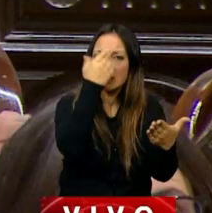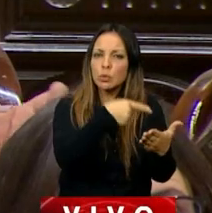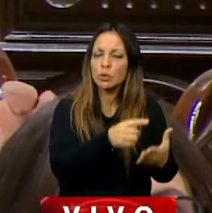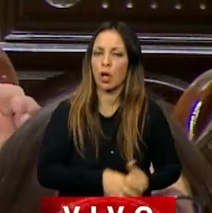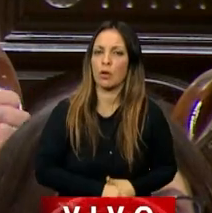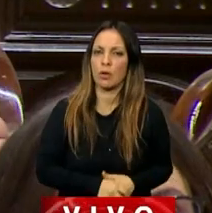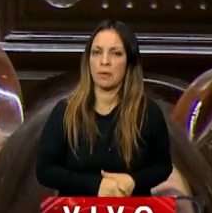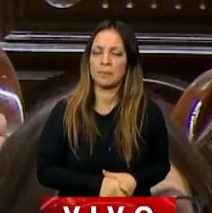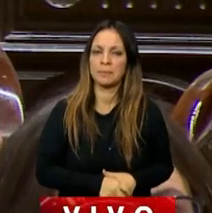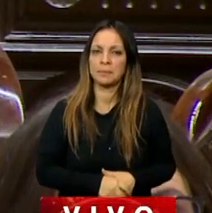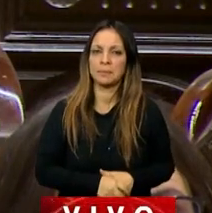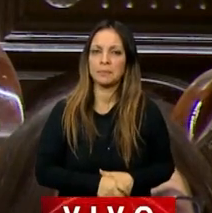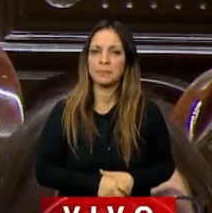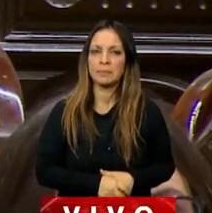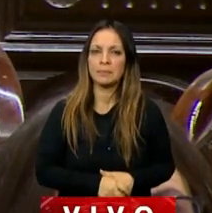Constitución.